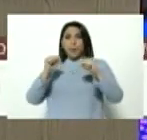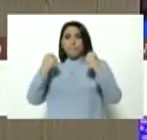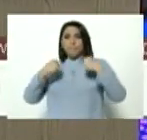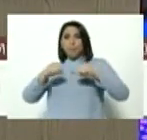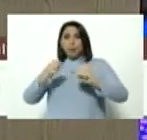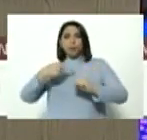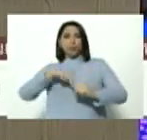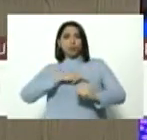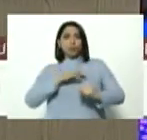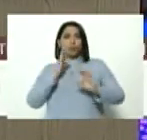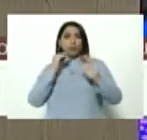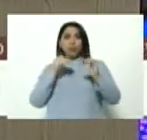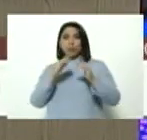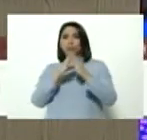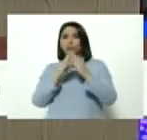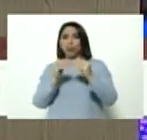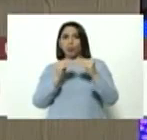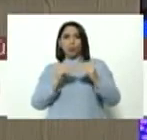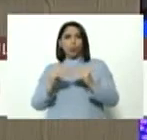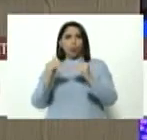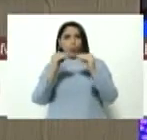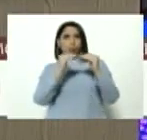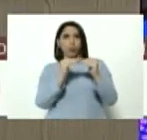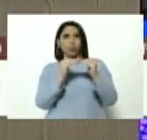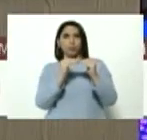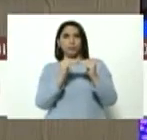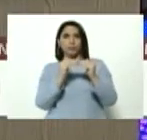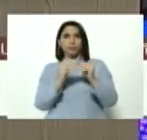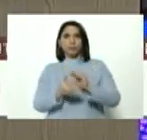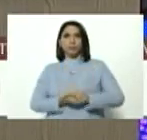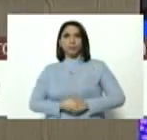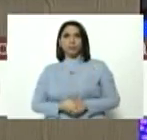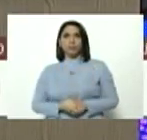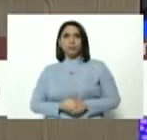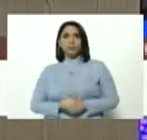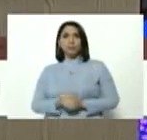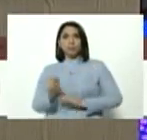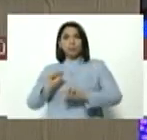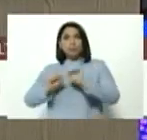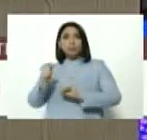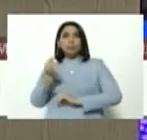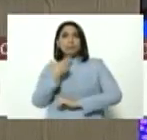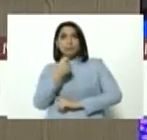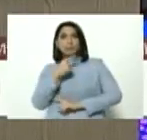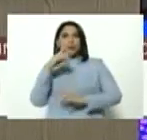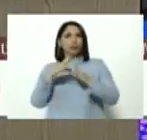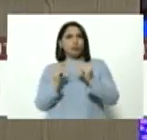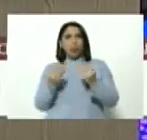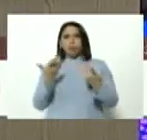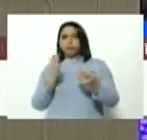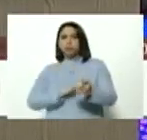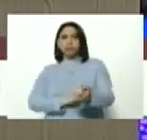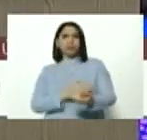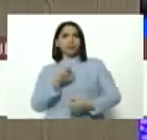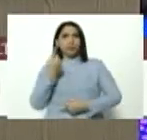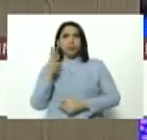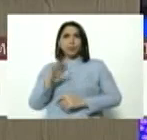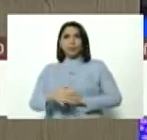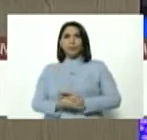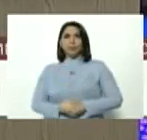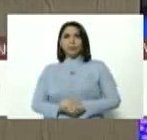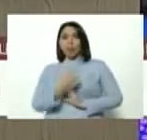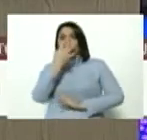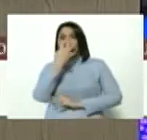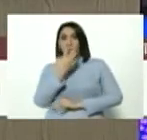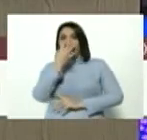contamos para atender a todas y a todos en materia de esteroides, antivirales, antipalúdicos, anticoagulantes,